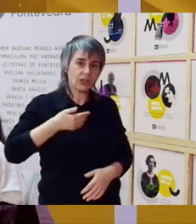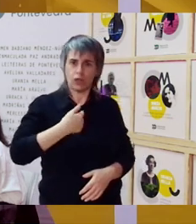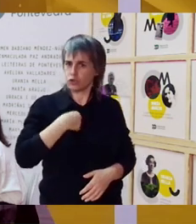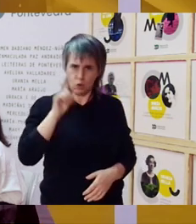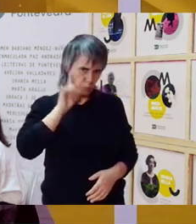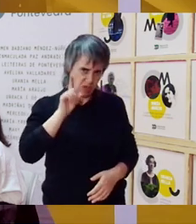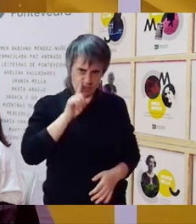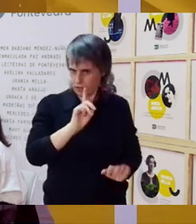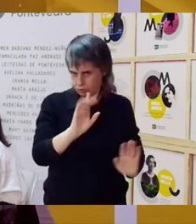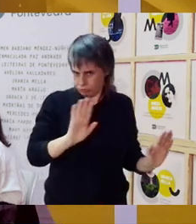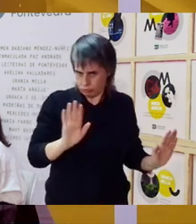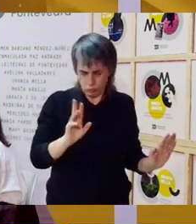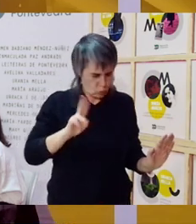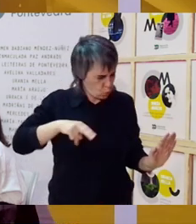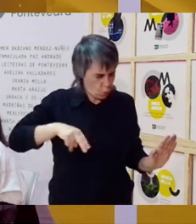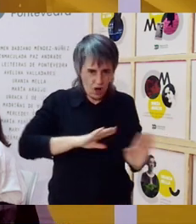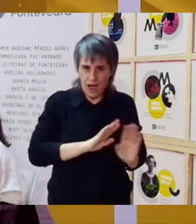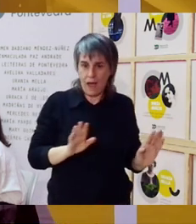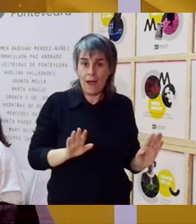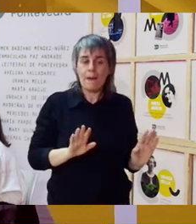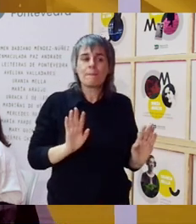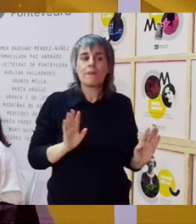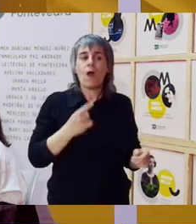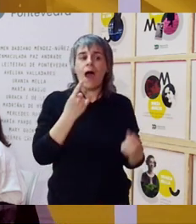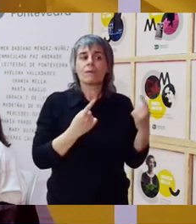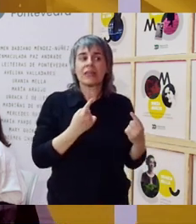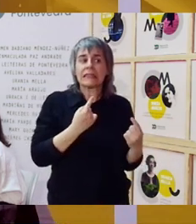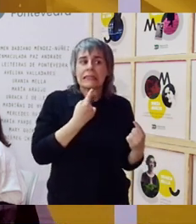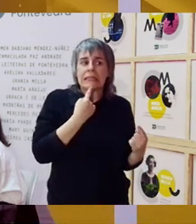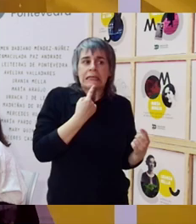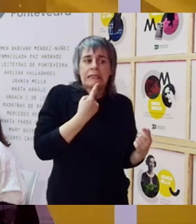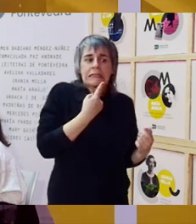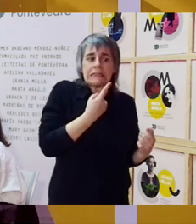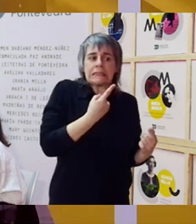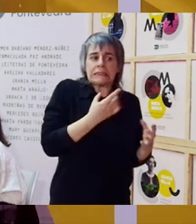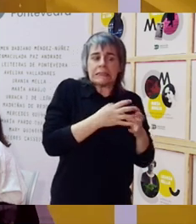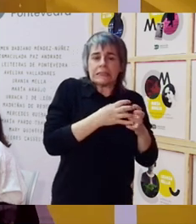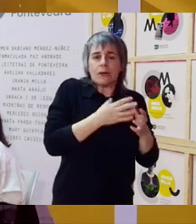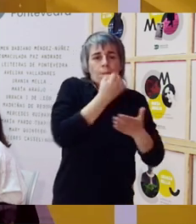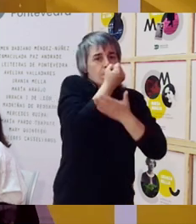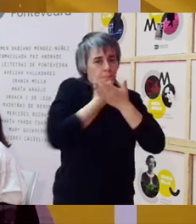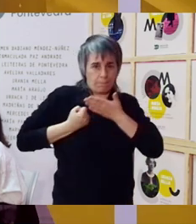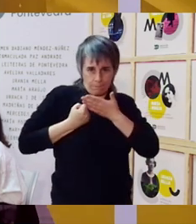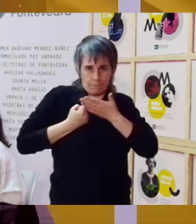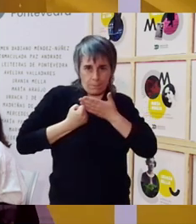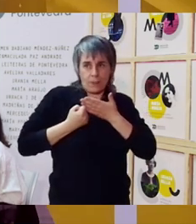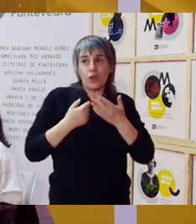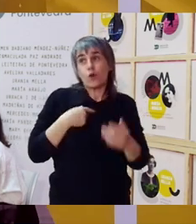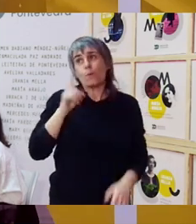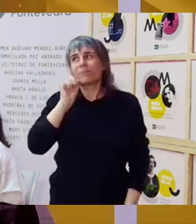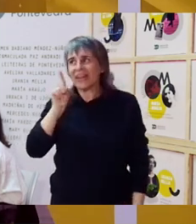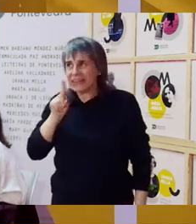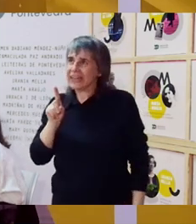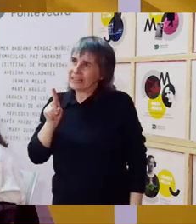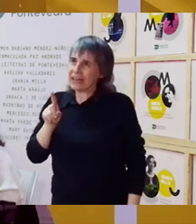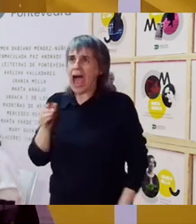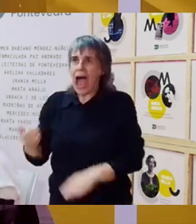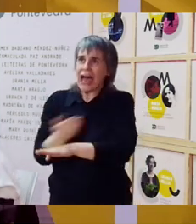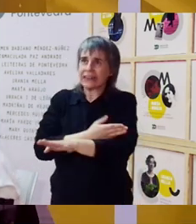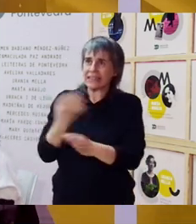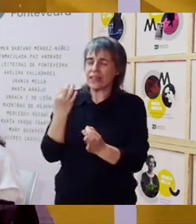nunca, pero a non decir cousas, sí. A mentir son capaz de decir unha mentirijilla, pero teño que sañala moito, de